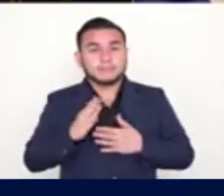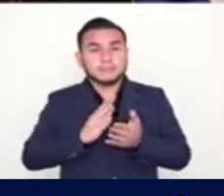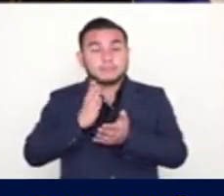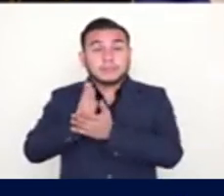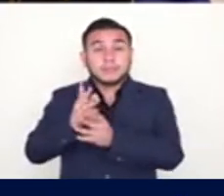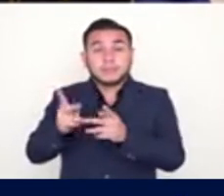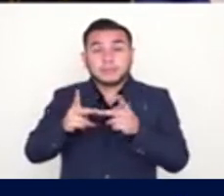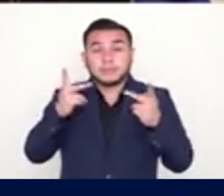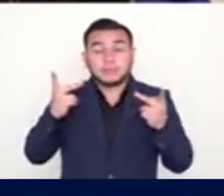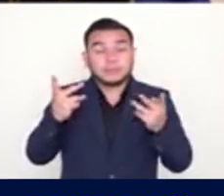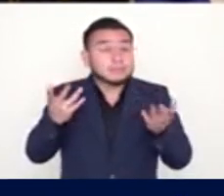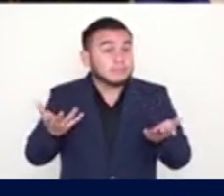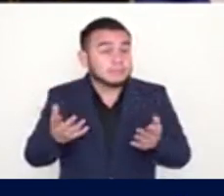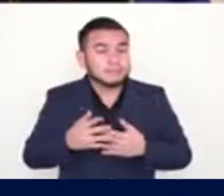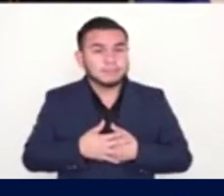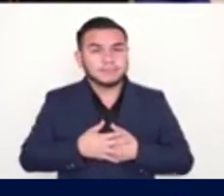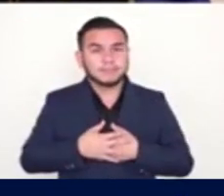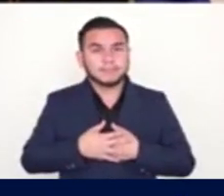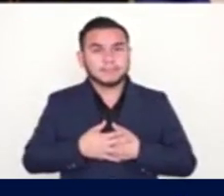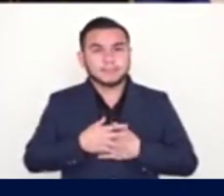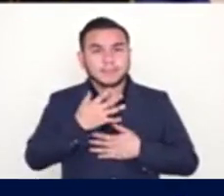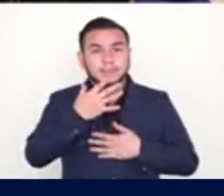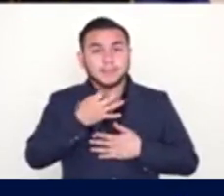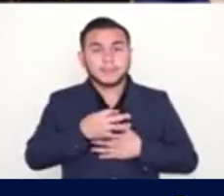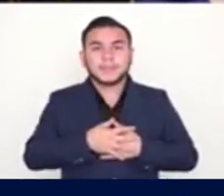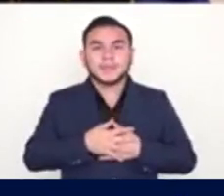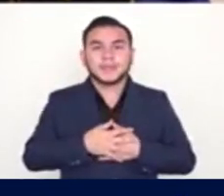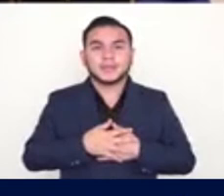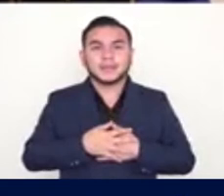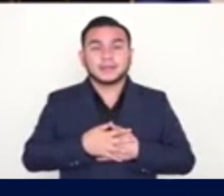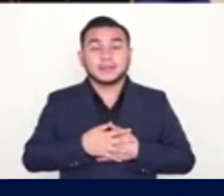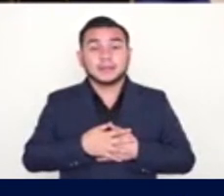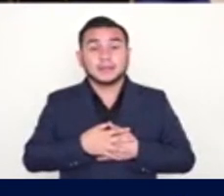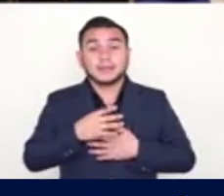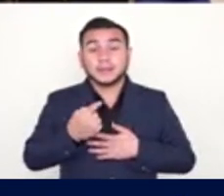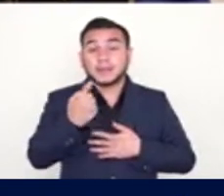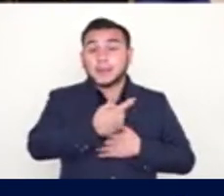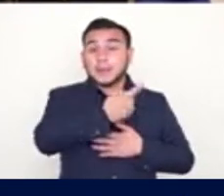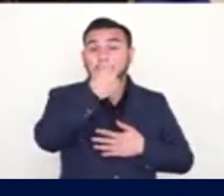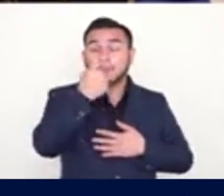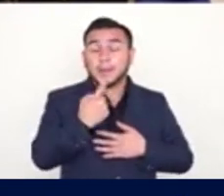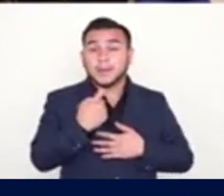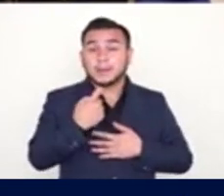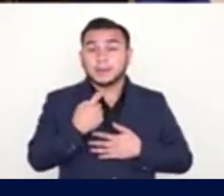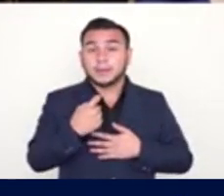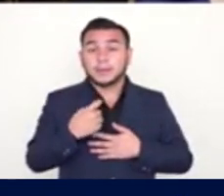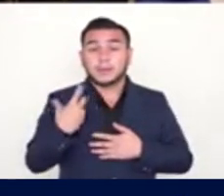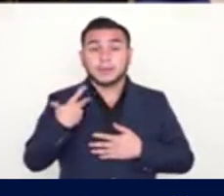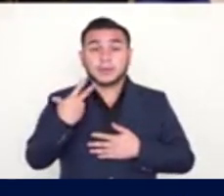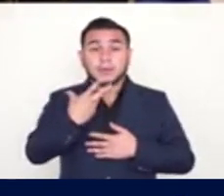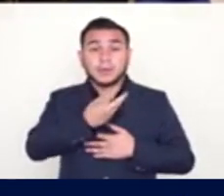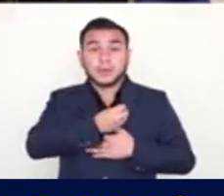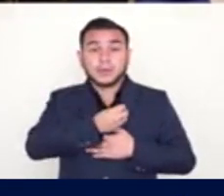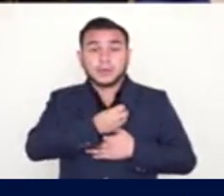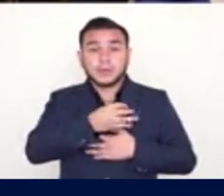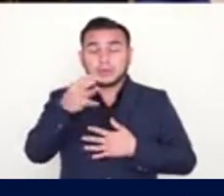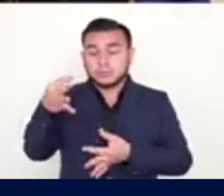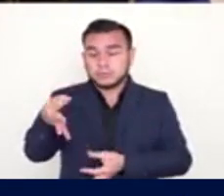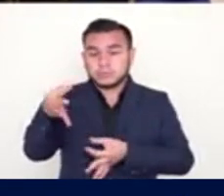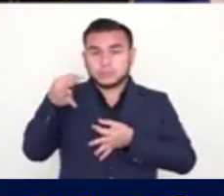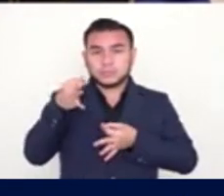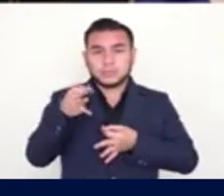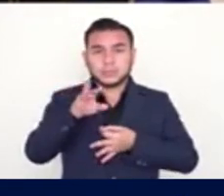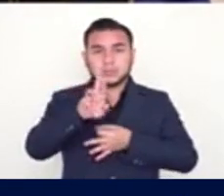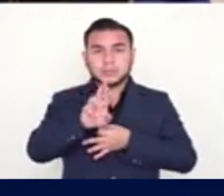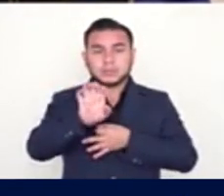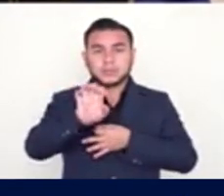periódico y te escribí solito. Pero yo sí. Venís tú y decís de que nosotros recibimos una carta de